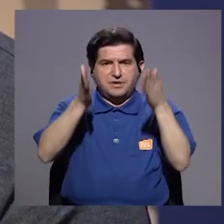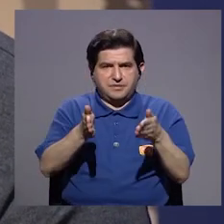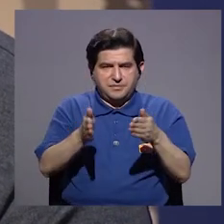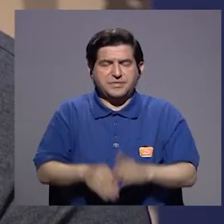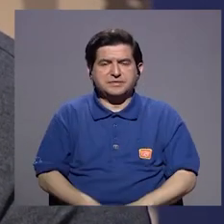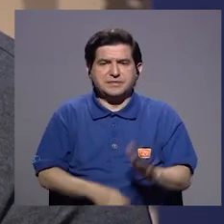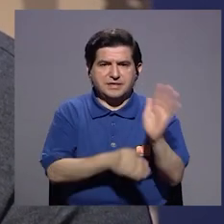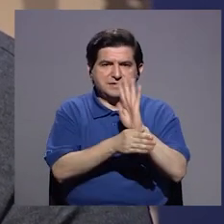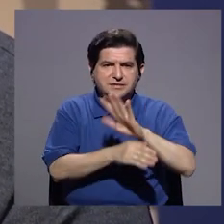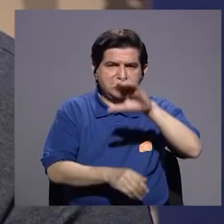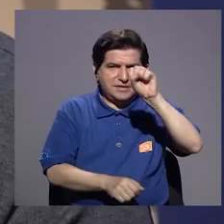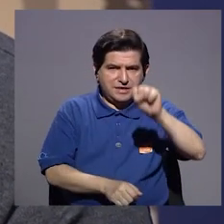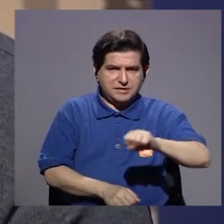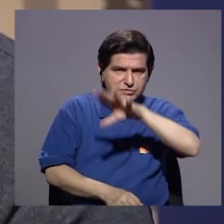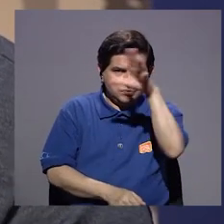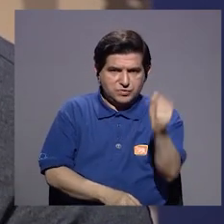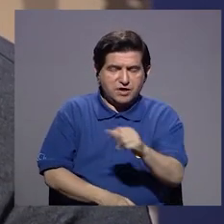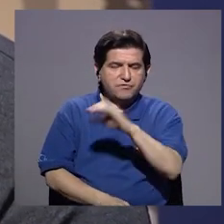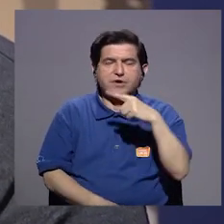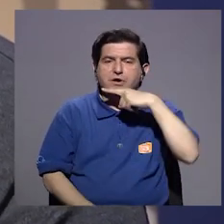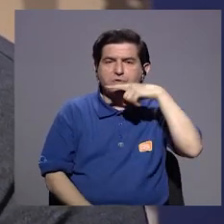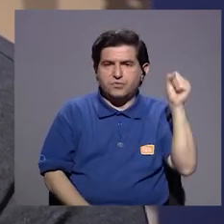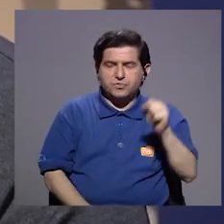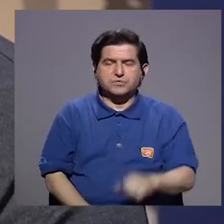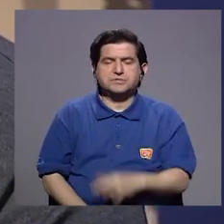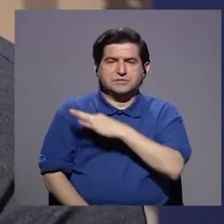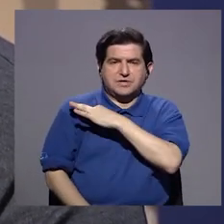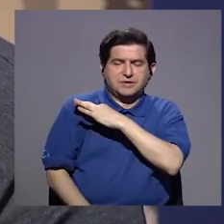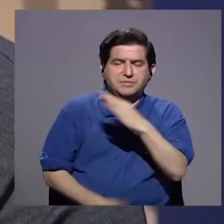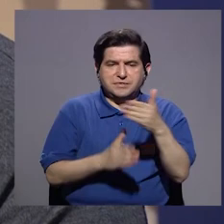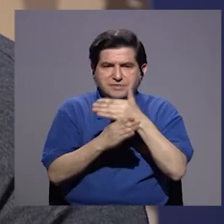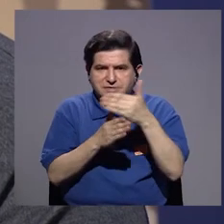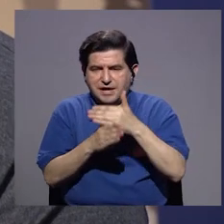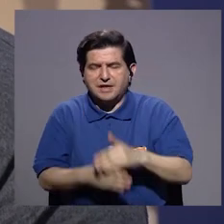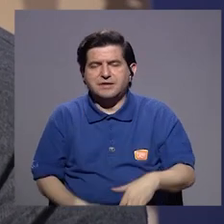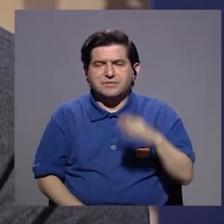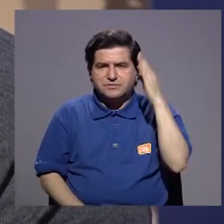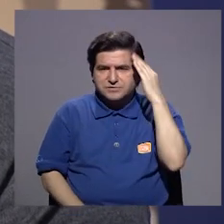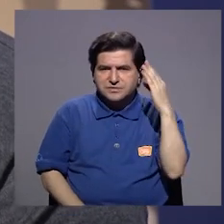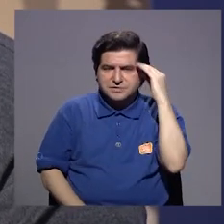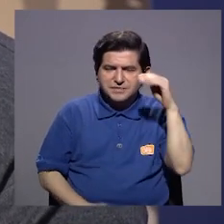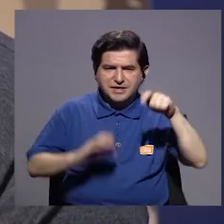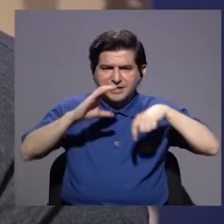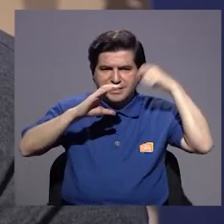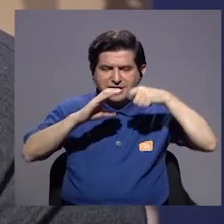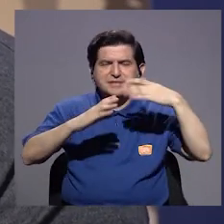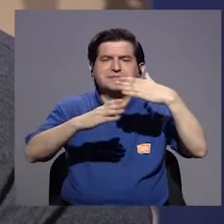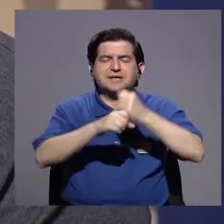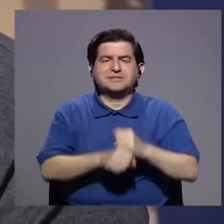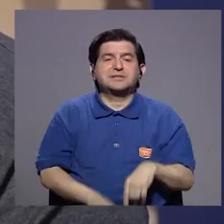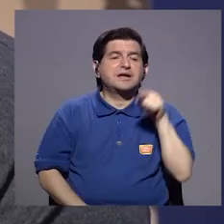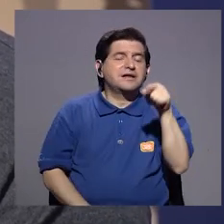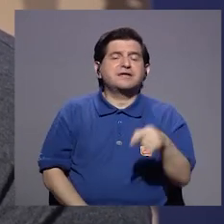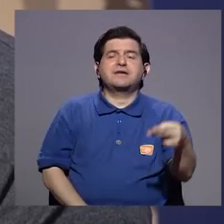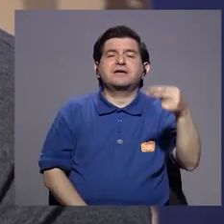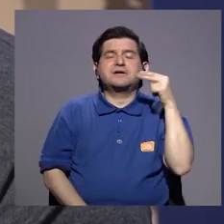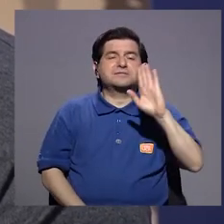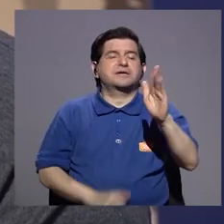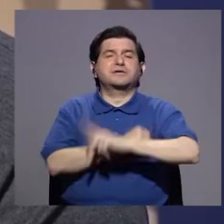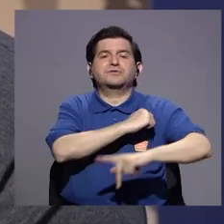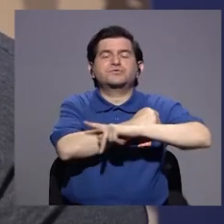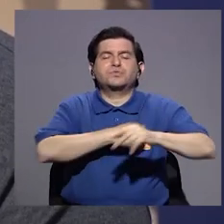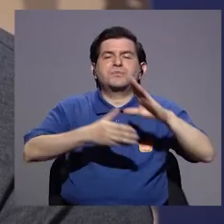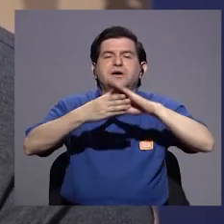sudafricana, de la película rusa, o sea, muchos invitados a compartir sus experiencias de cómo se hace cine y de cómo se cuentan esas historias en